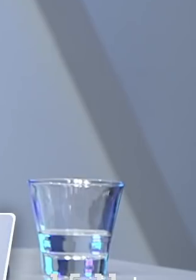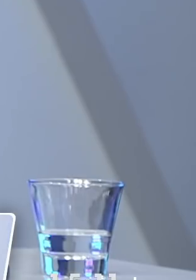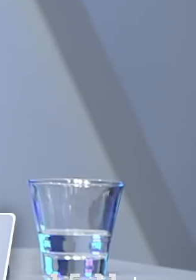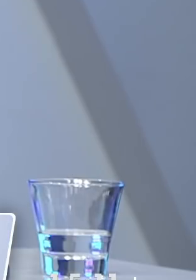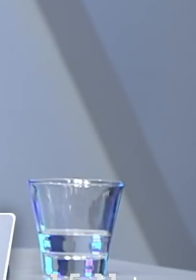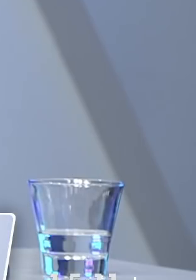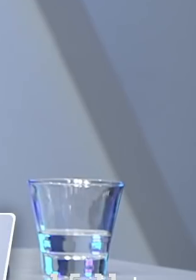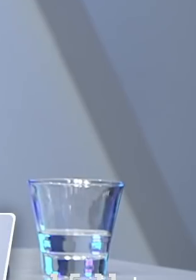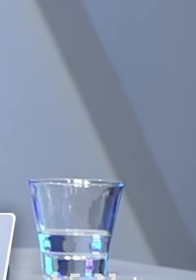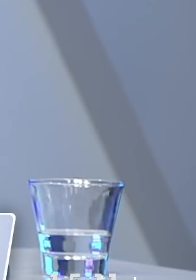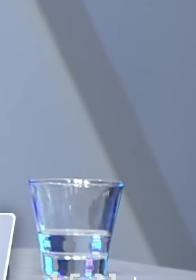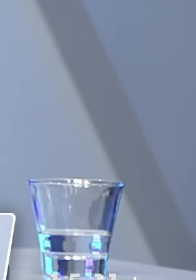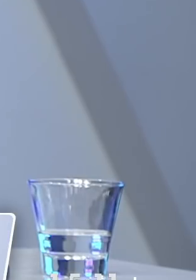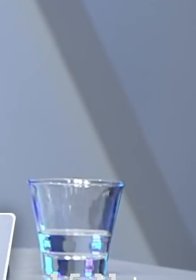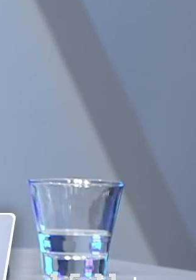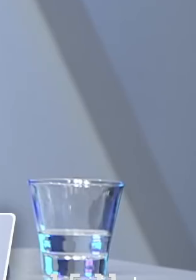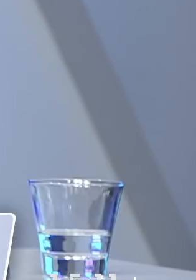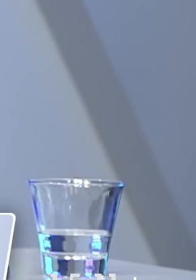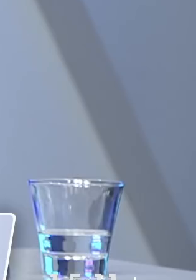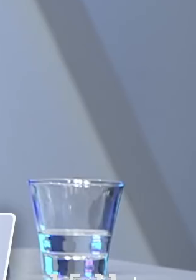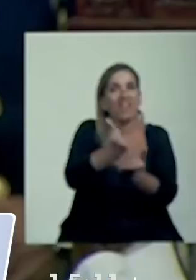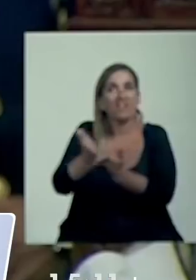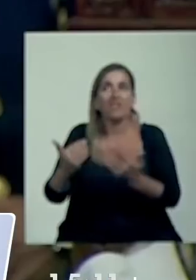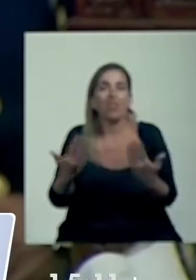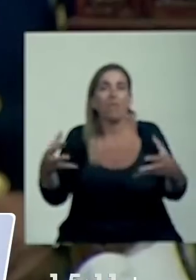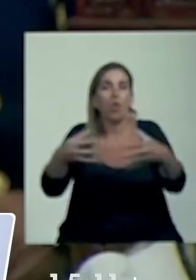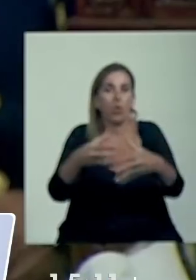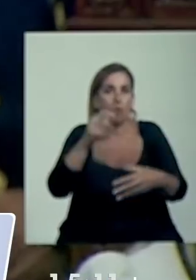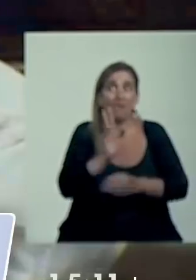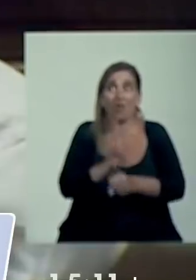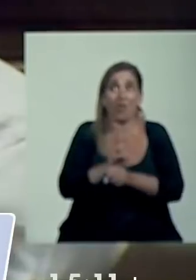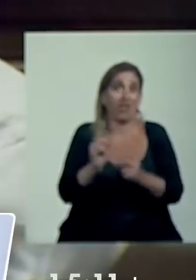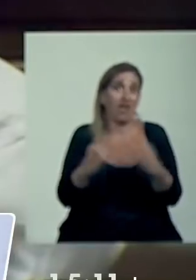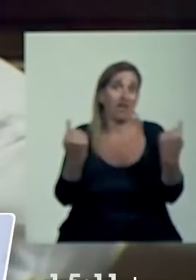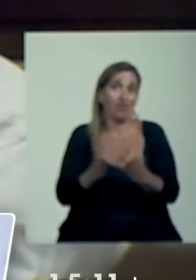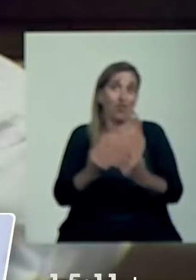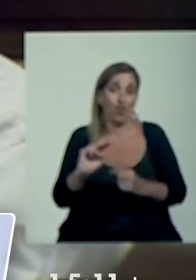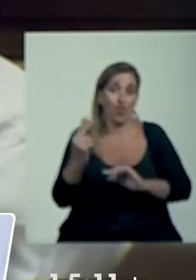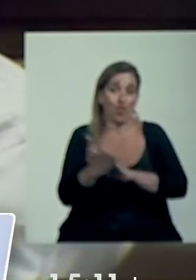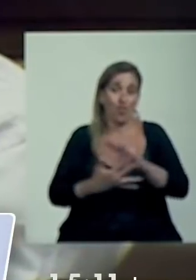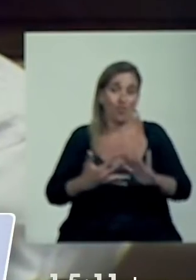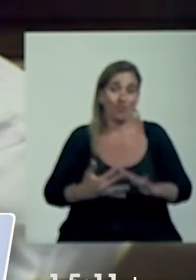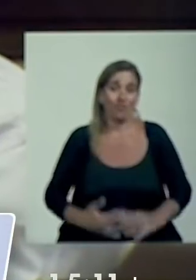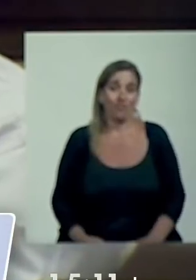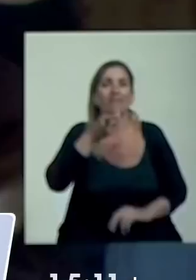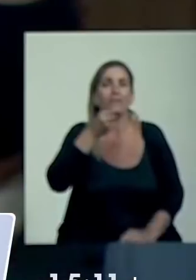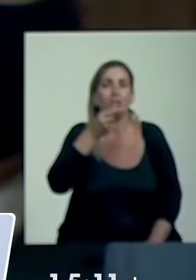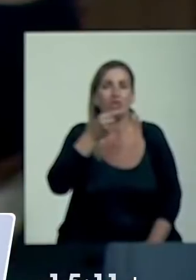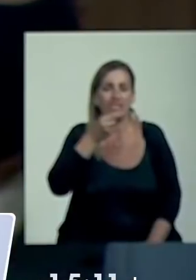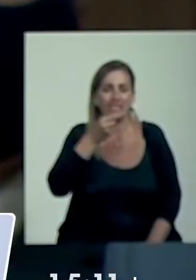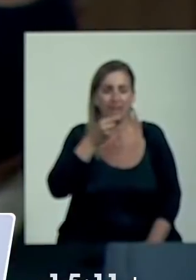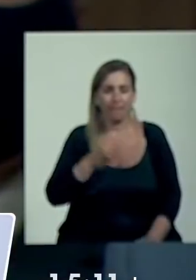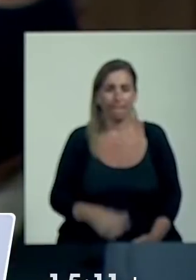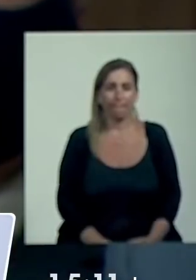acá no hubiera pasado nada nos parece que es relevante la fecha pero yo no digo que no será como si nada haya